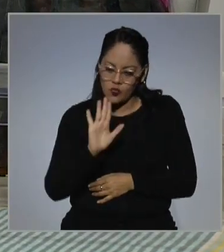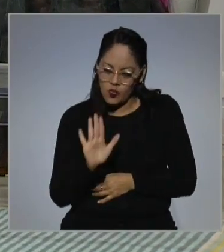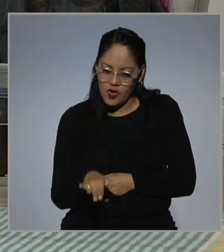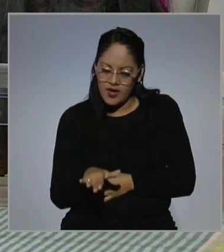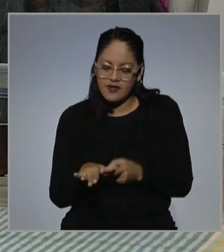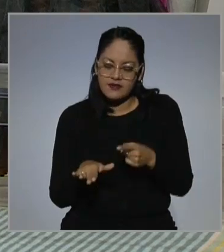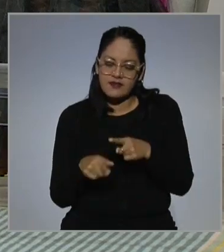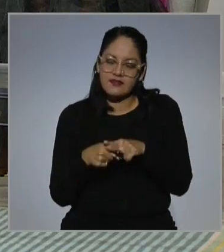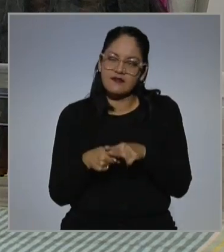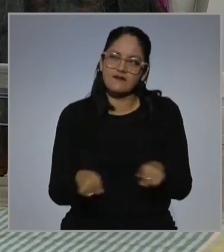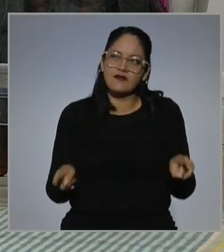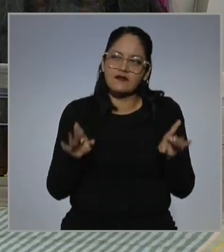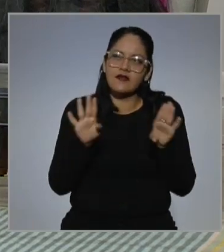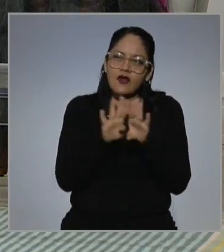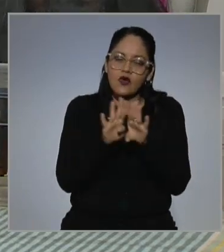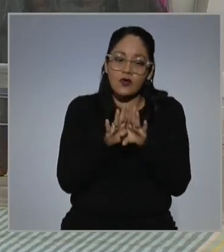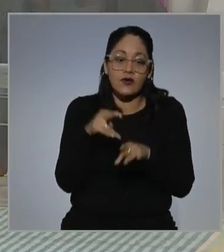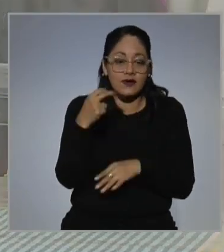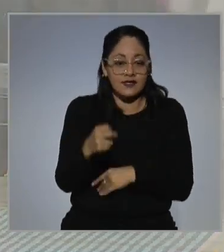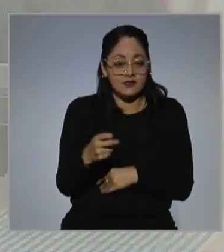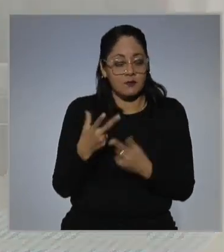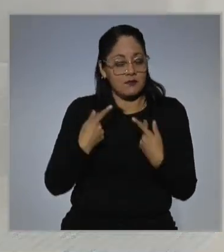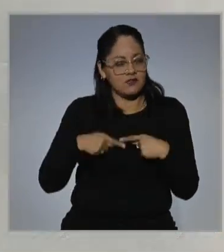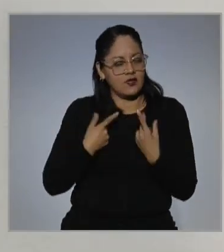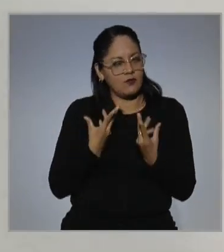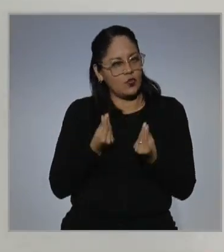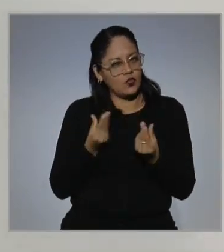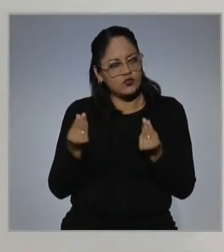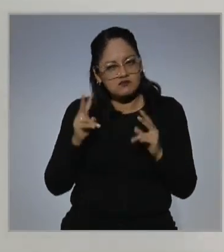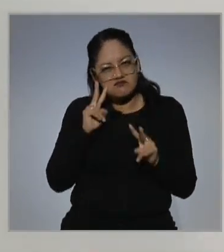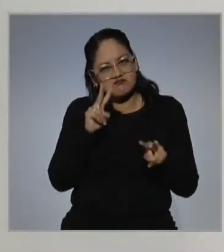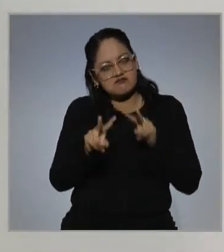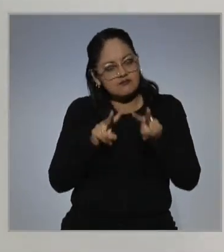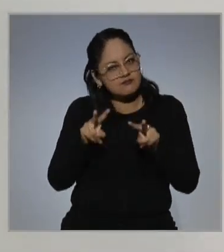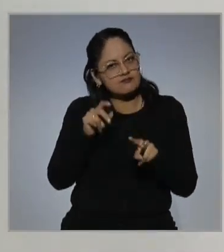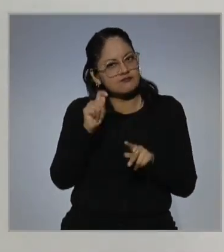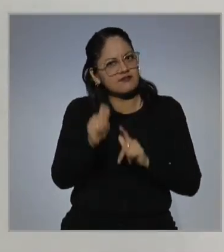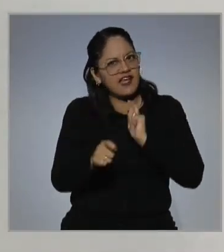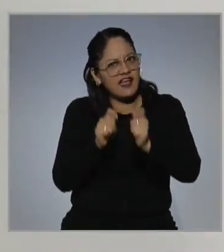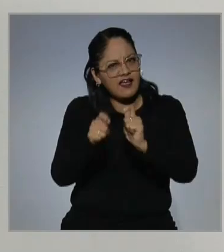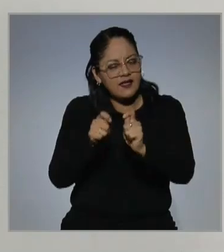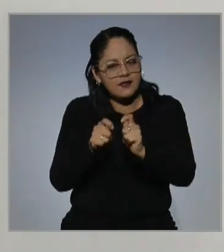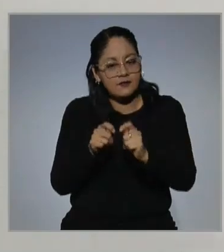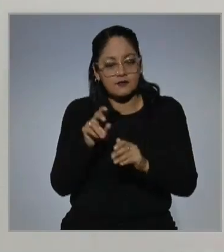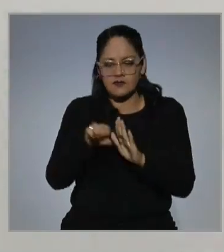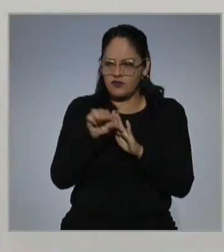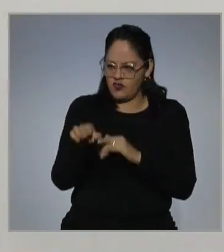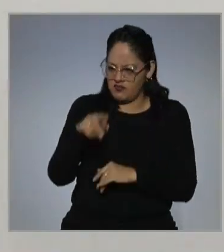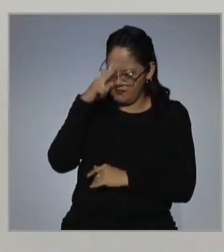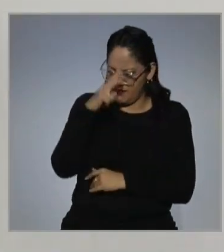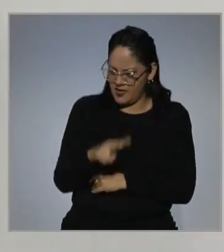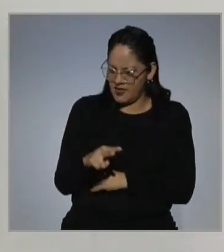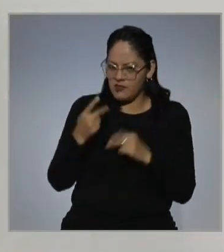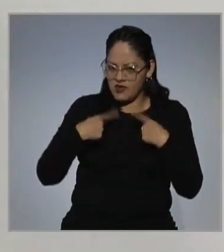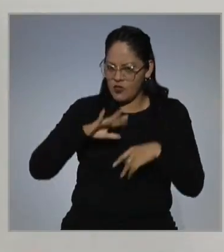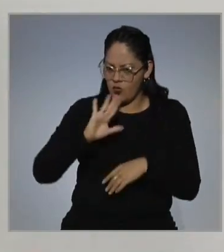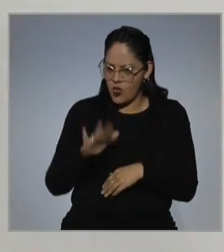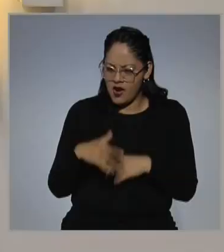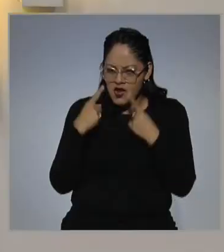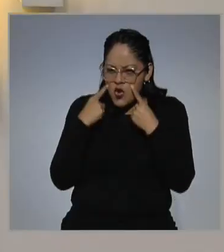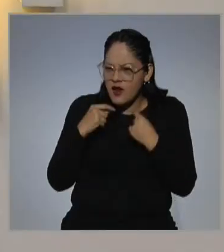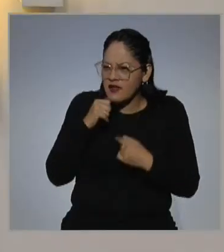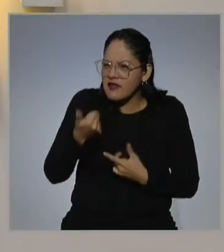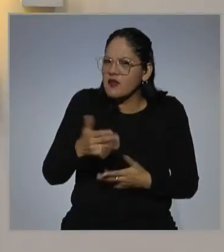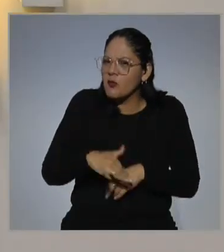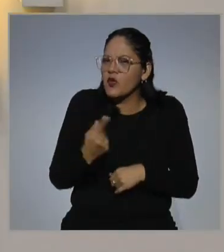otra manera, es lo que llama muchísimo la atención, ¿no? A mí me decían, oye, ¿pero en México no lloran a sus muertos o qué